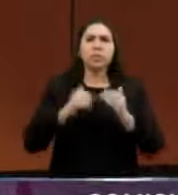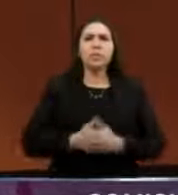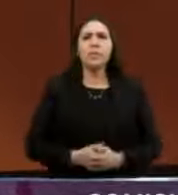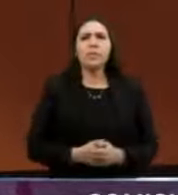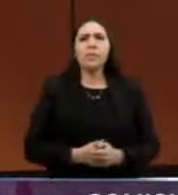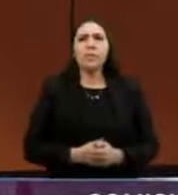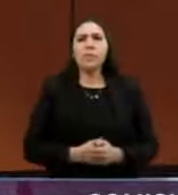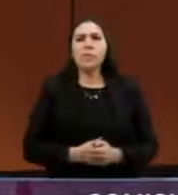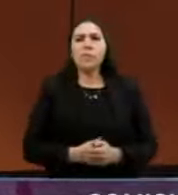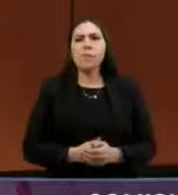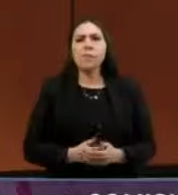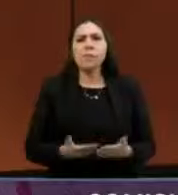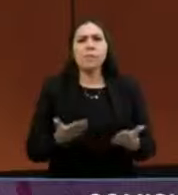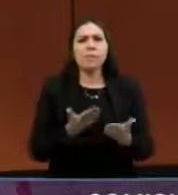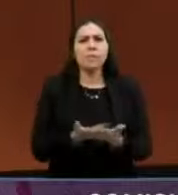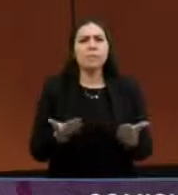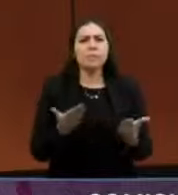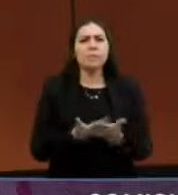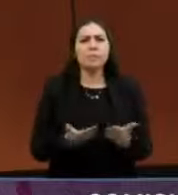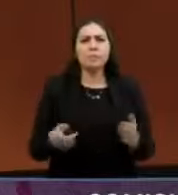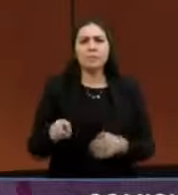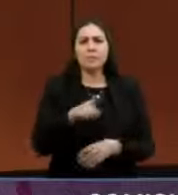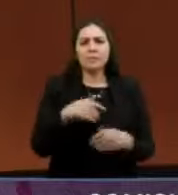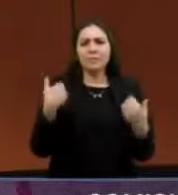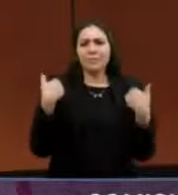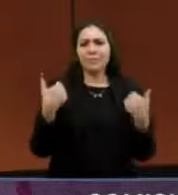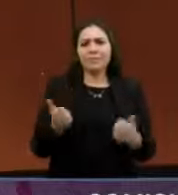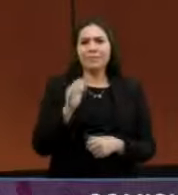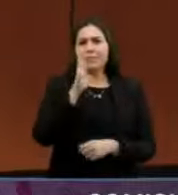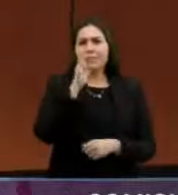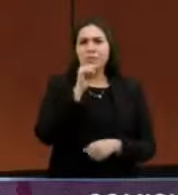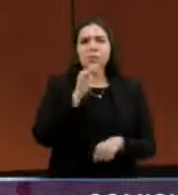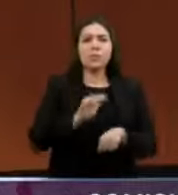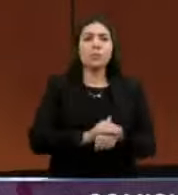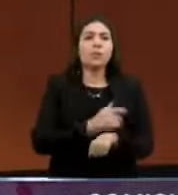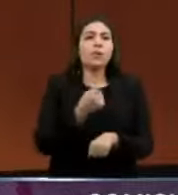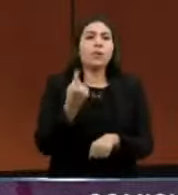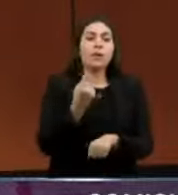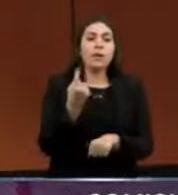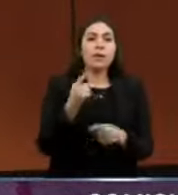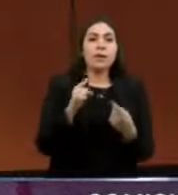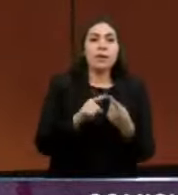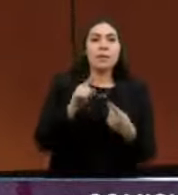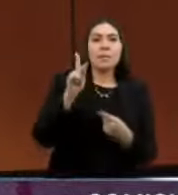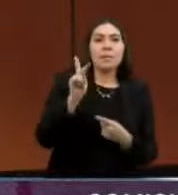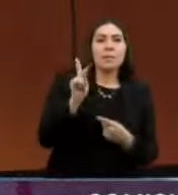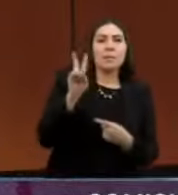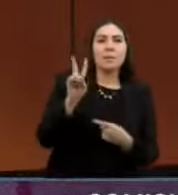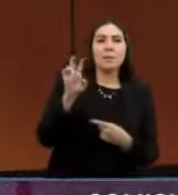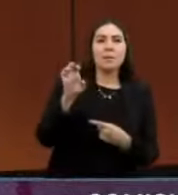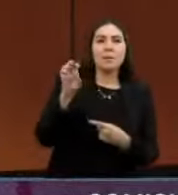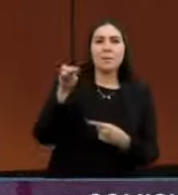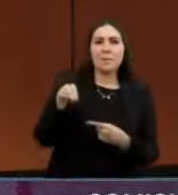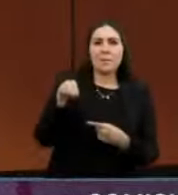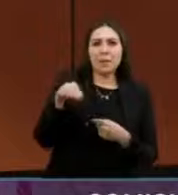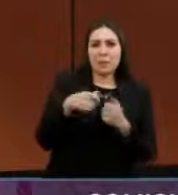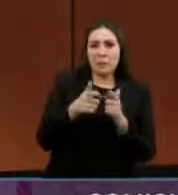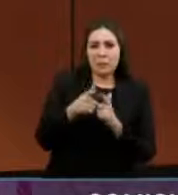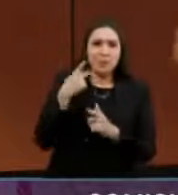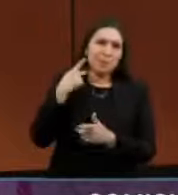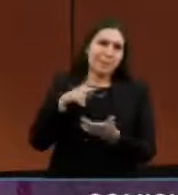qué el verde, el Partido Verde, podría